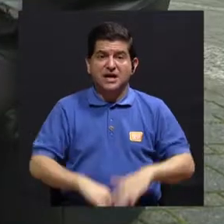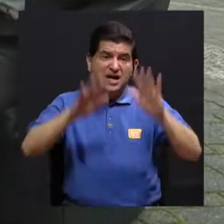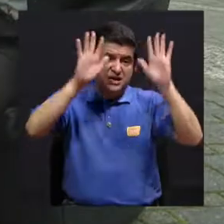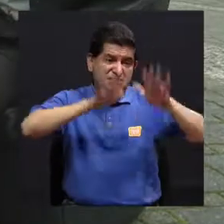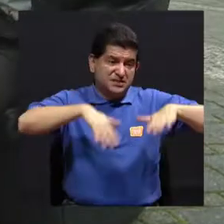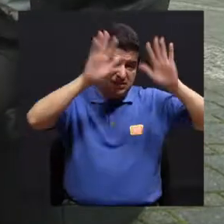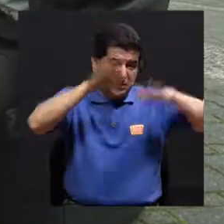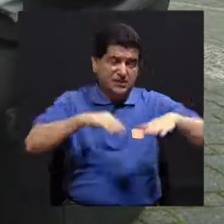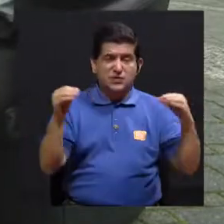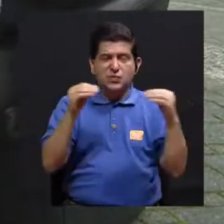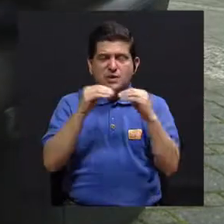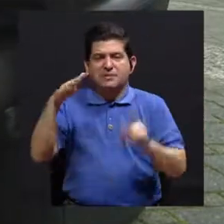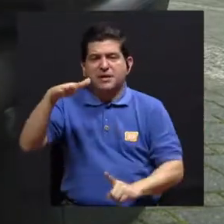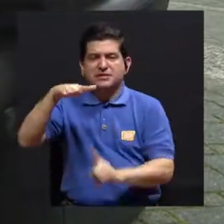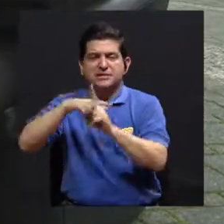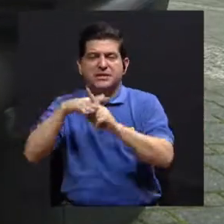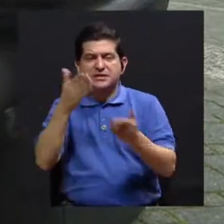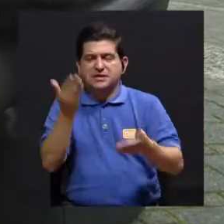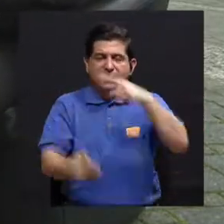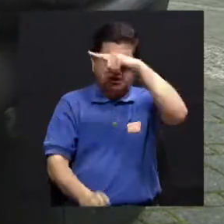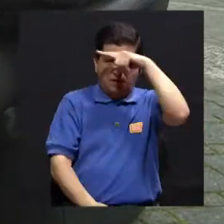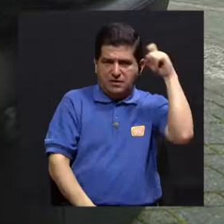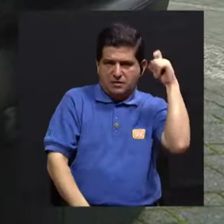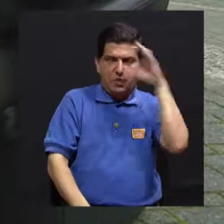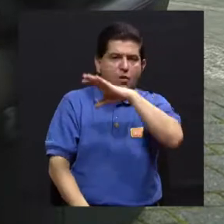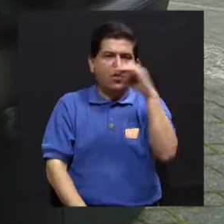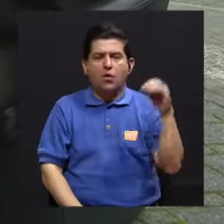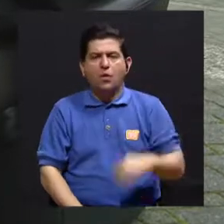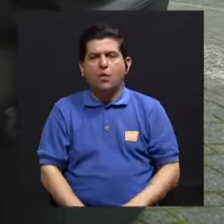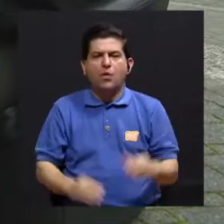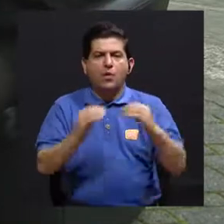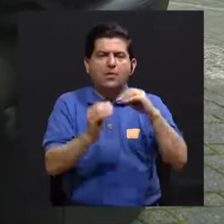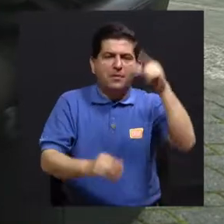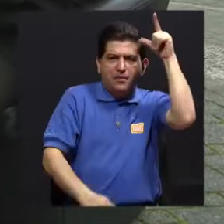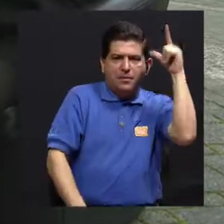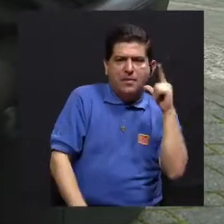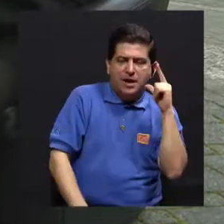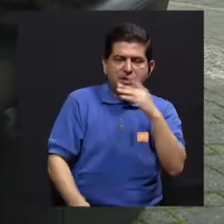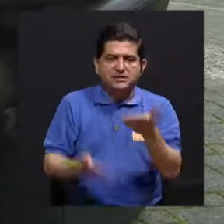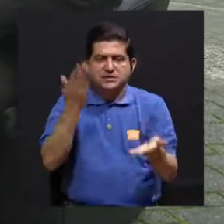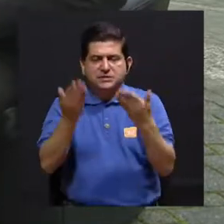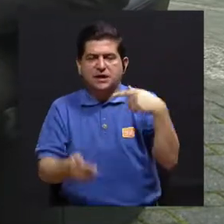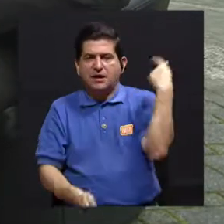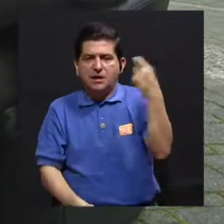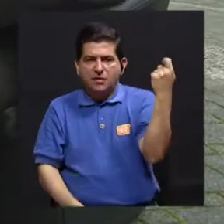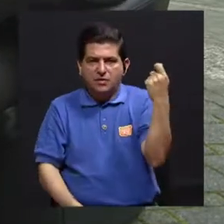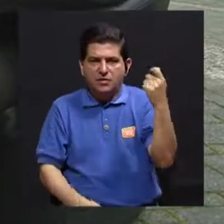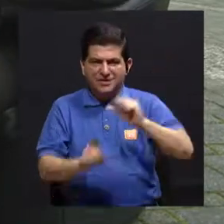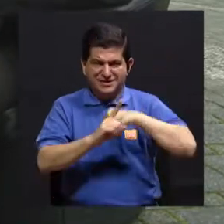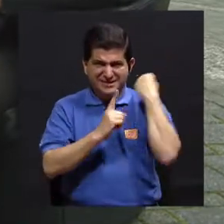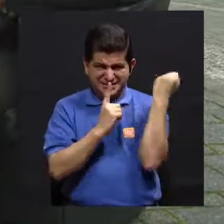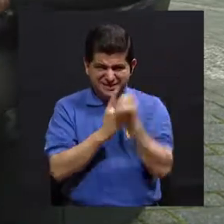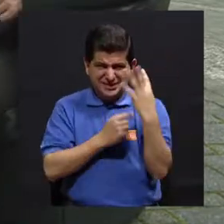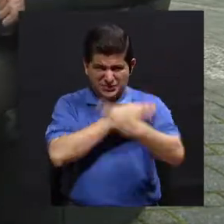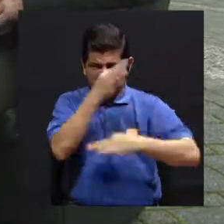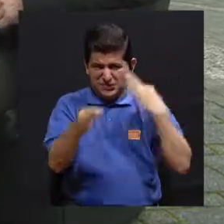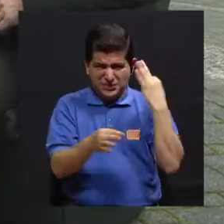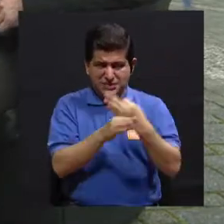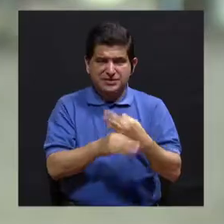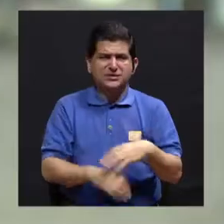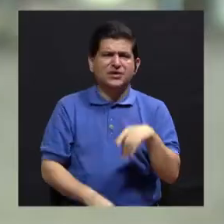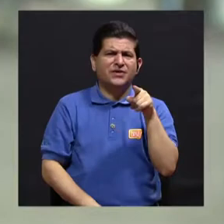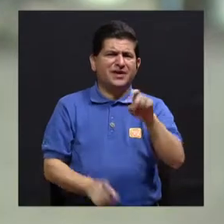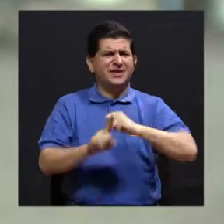en invierno salgan más que en verano, o que hayan más en Limón que en Guanacaste, algunas condiciones de ese